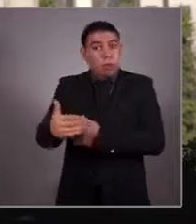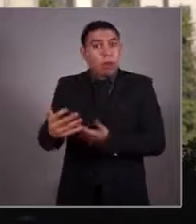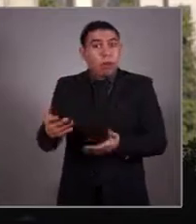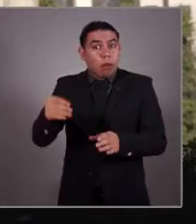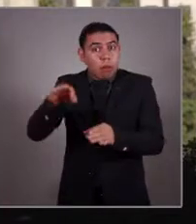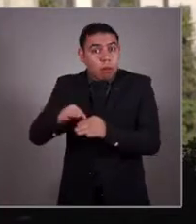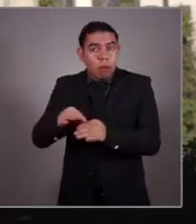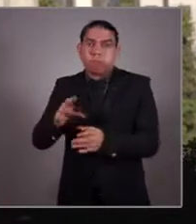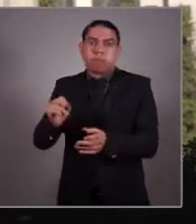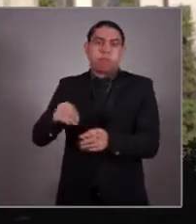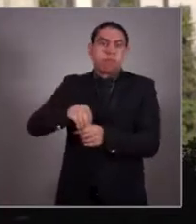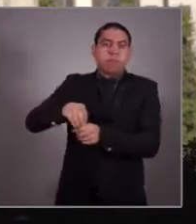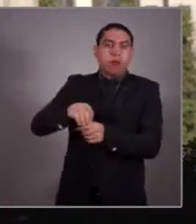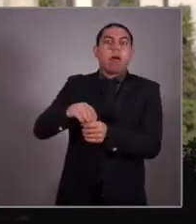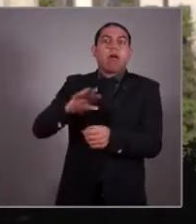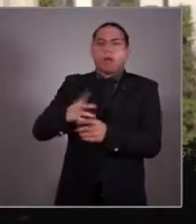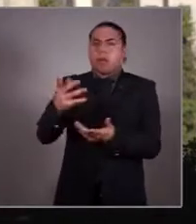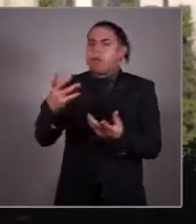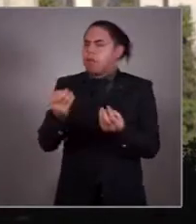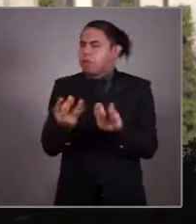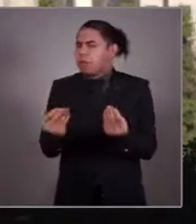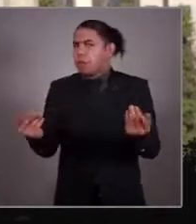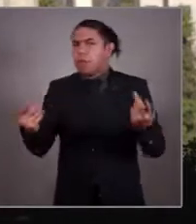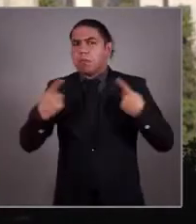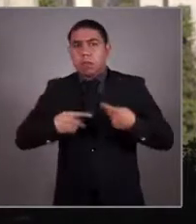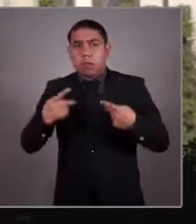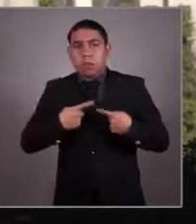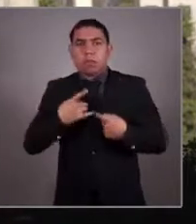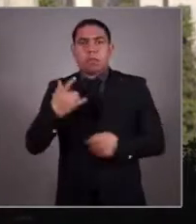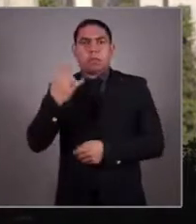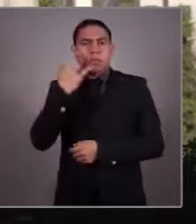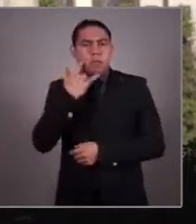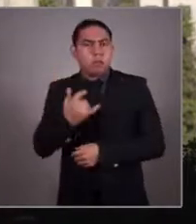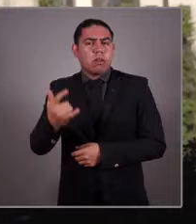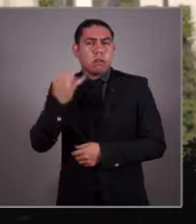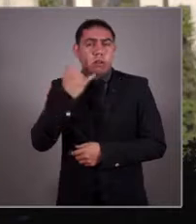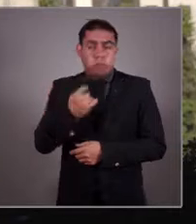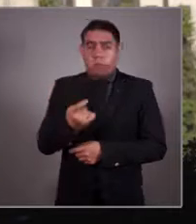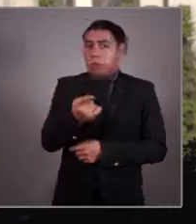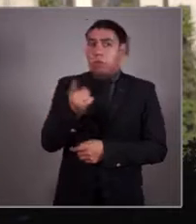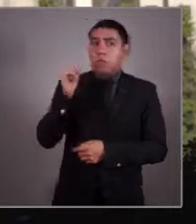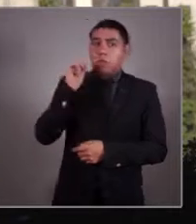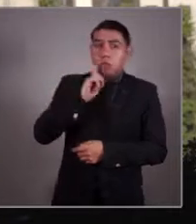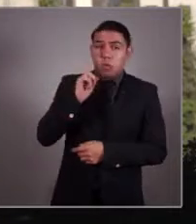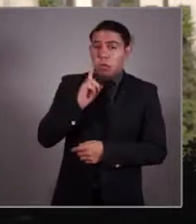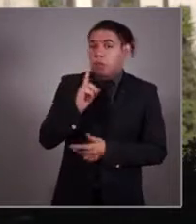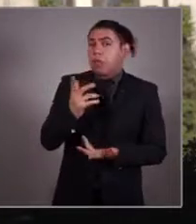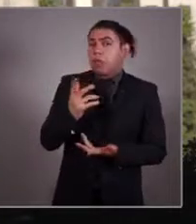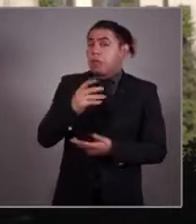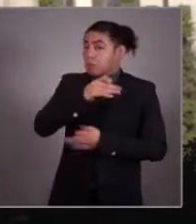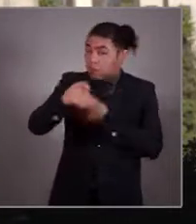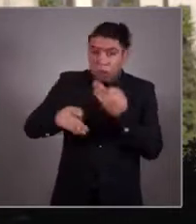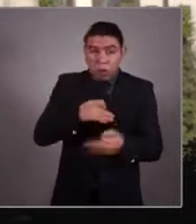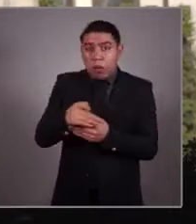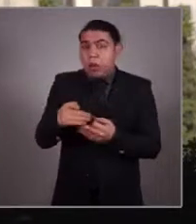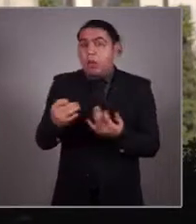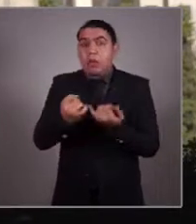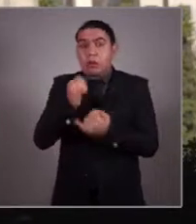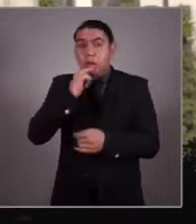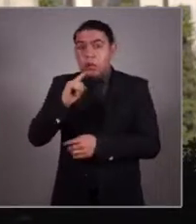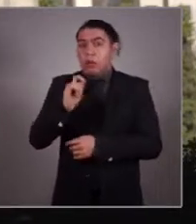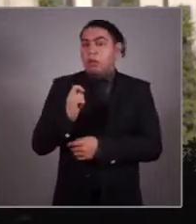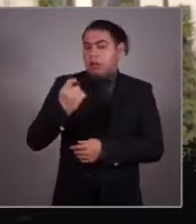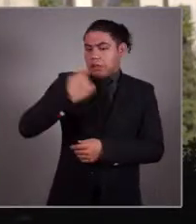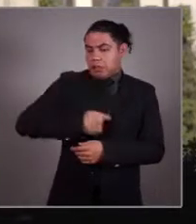a las millones de personas que han seguido luchando con todo y con todas sus fuerzas por las causas que les dan